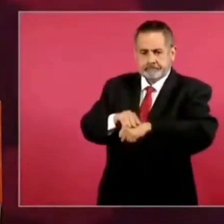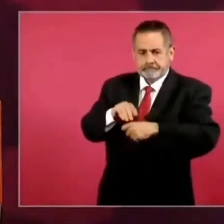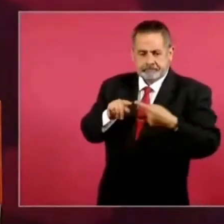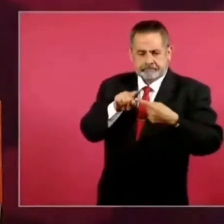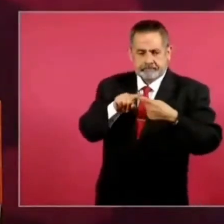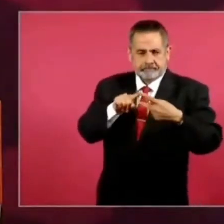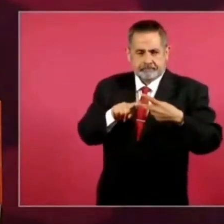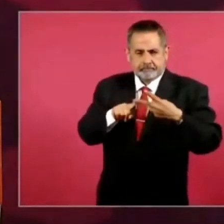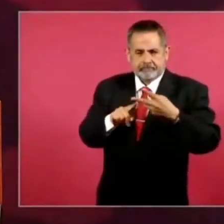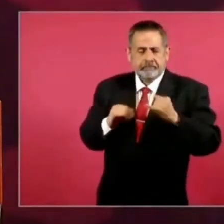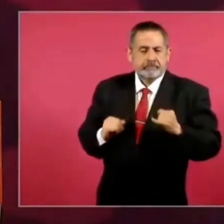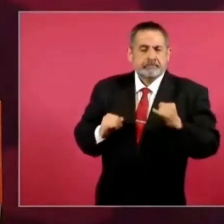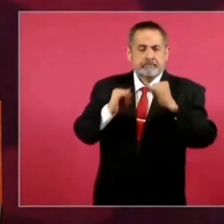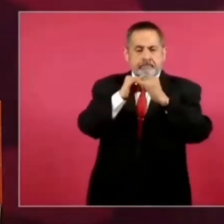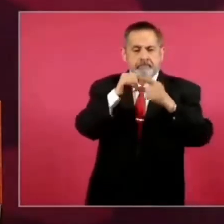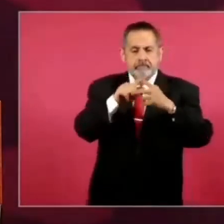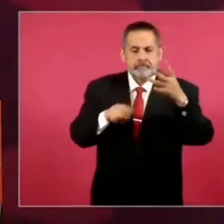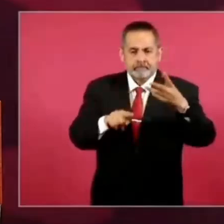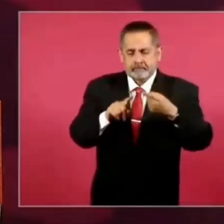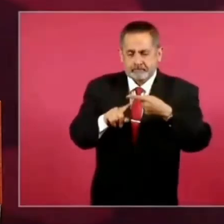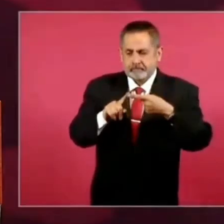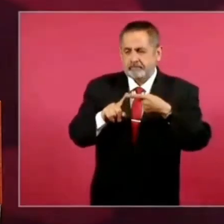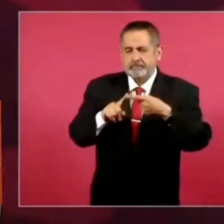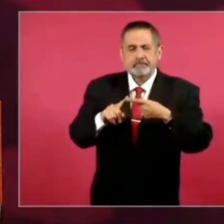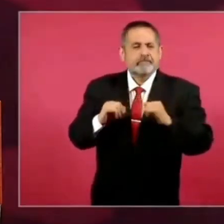instituciones: del Tesoro,